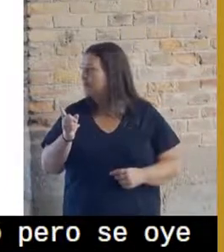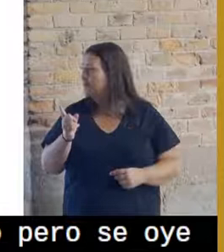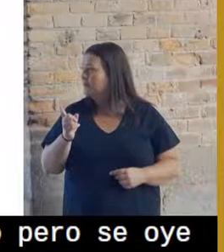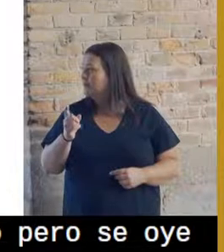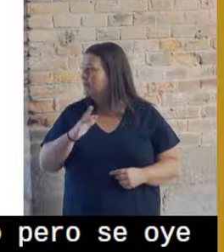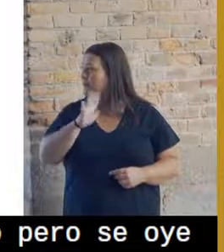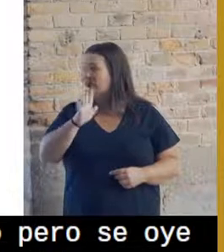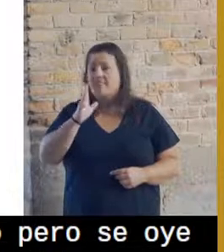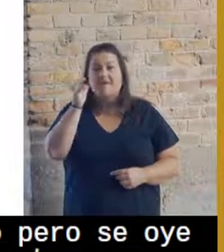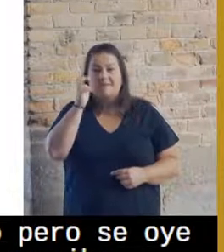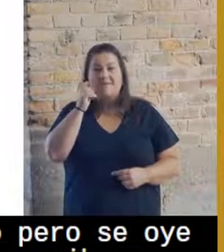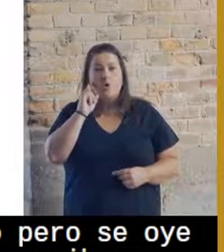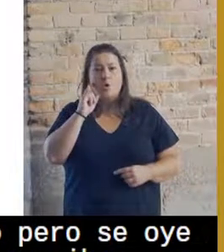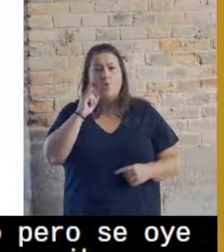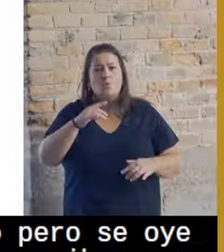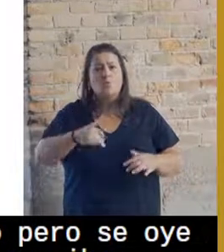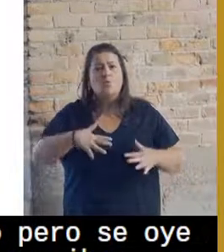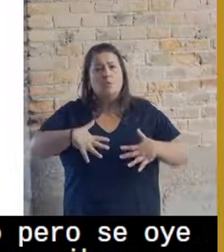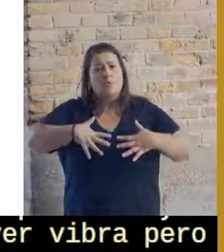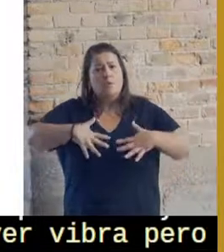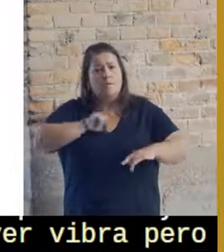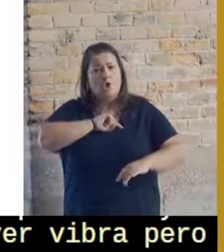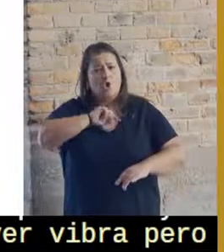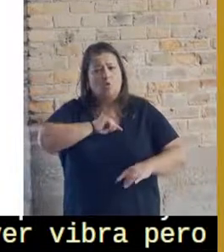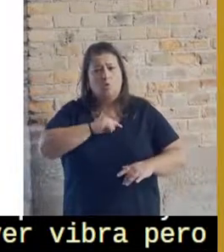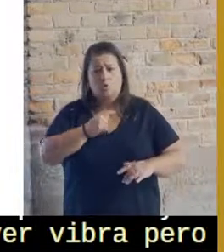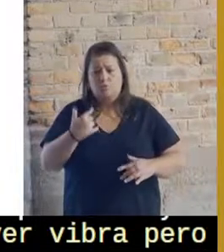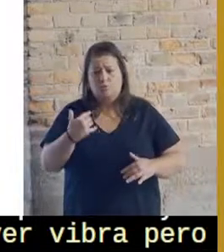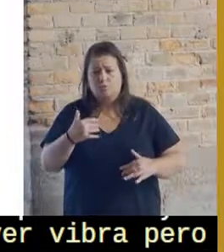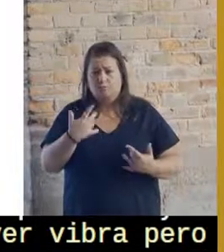se oiga a ver vibra pero se not